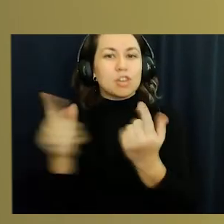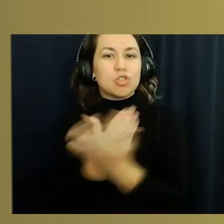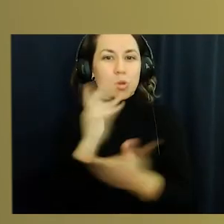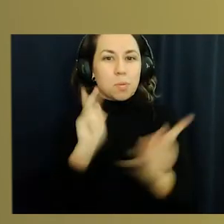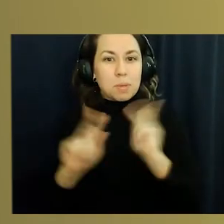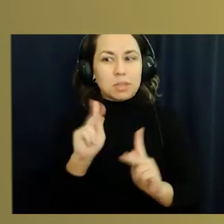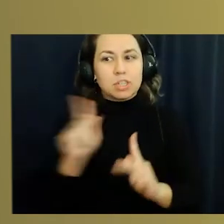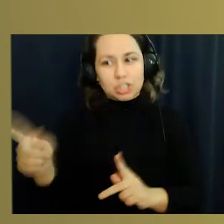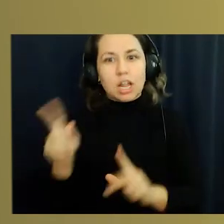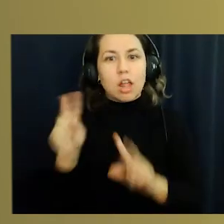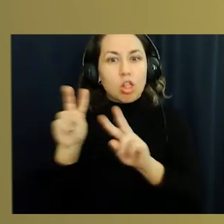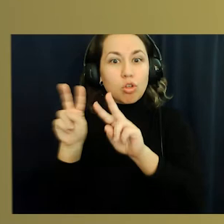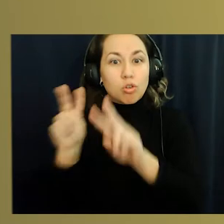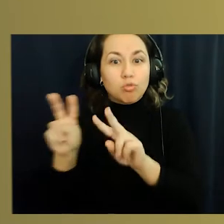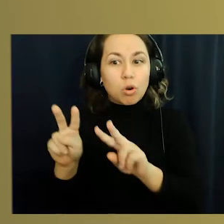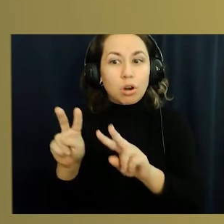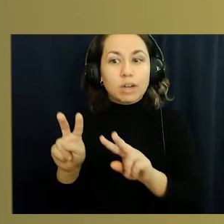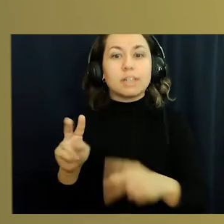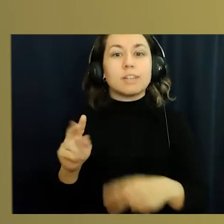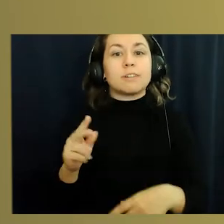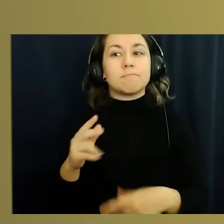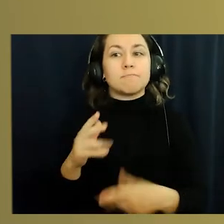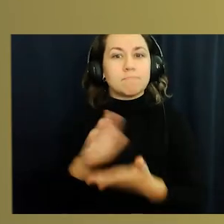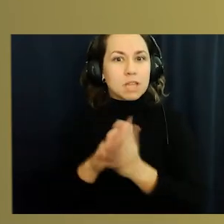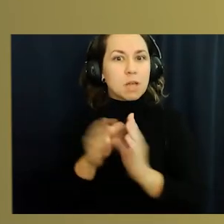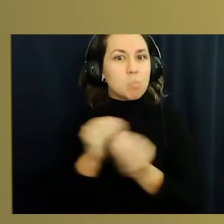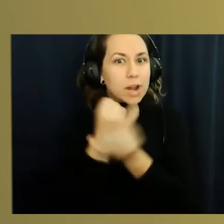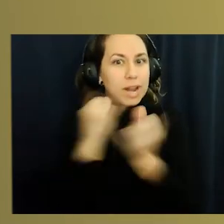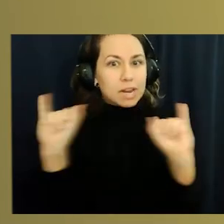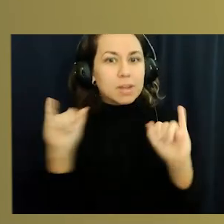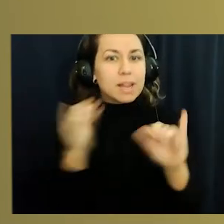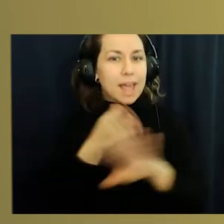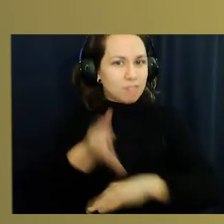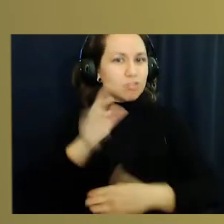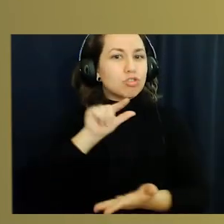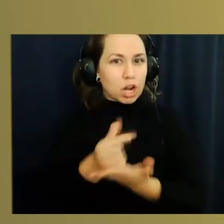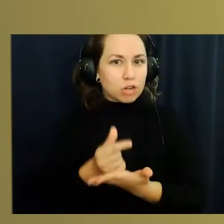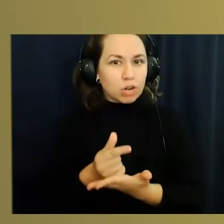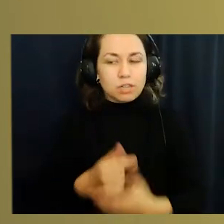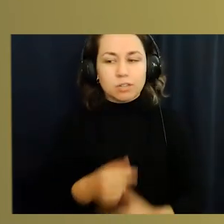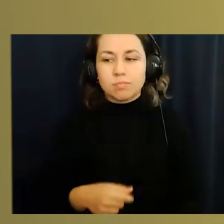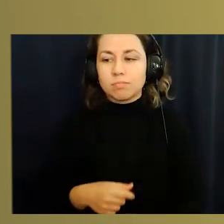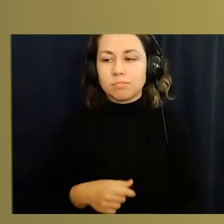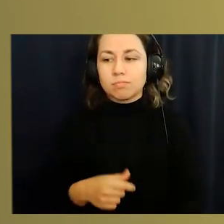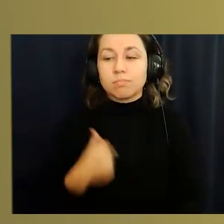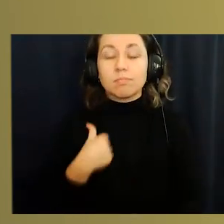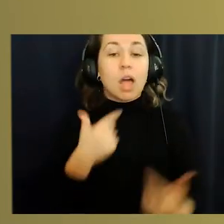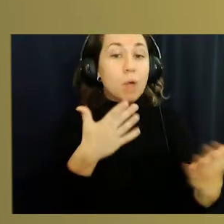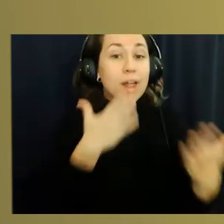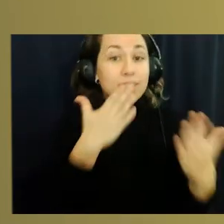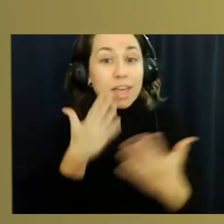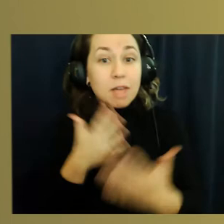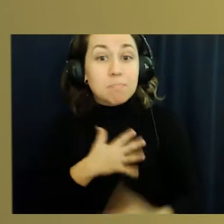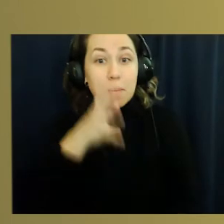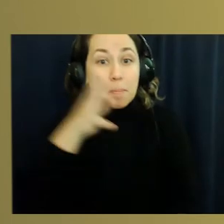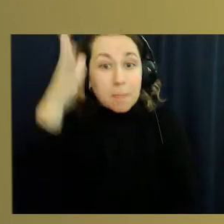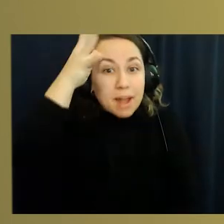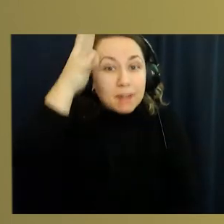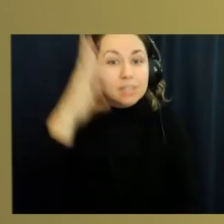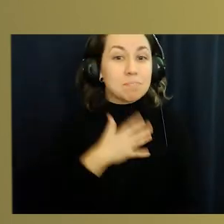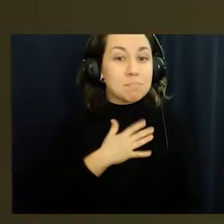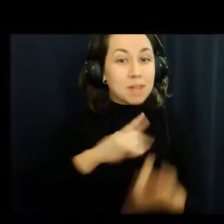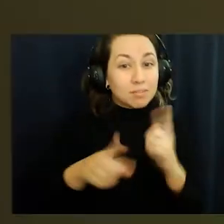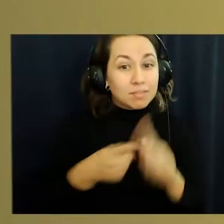Pong y conocer gente nueva. Ella querrá experimentar un ambiente más independiente después de la preparatoria.